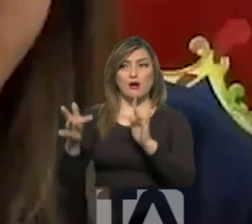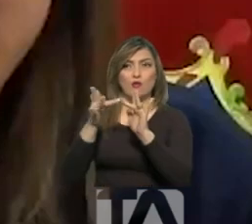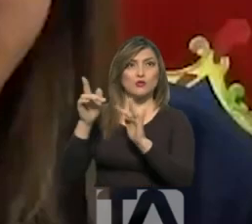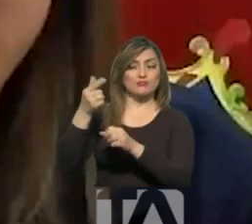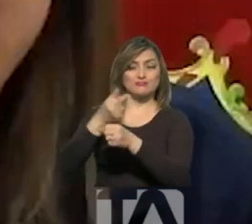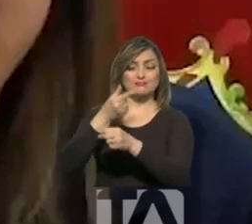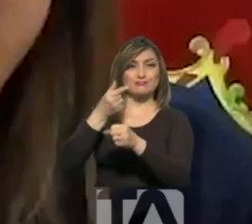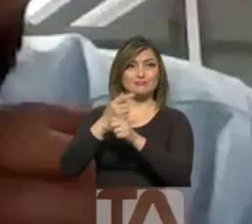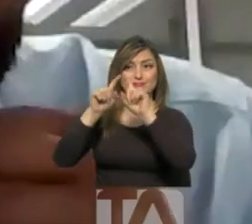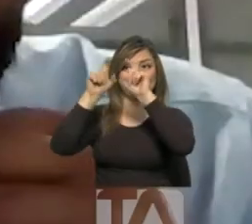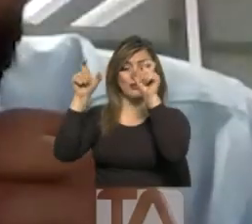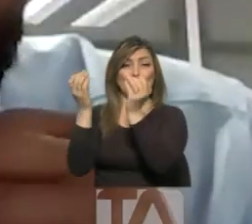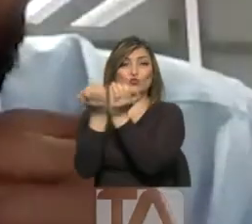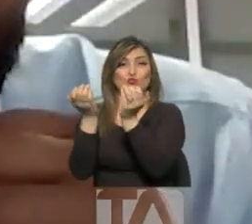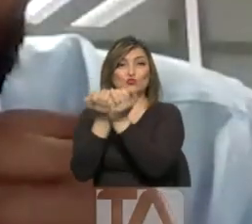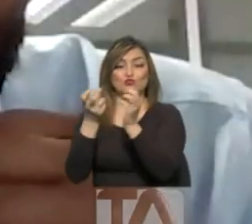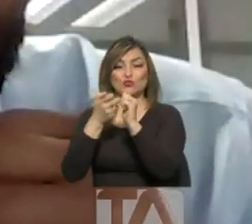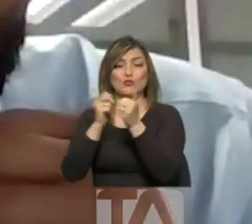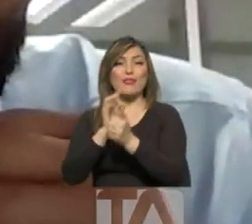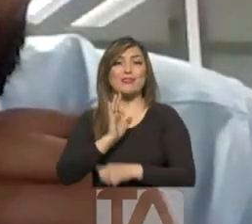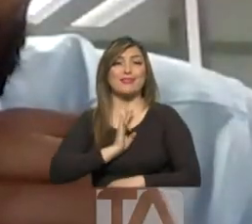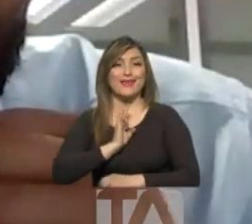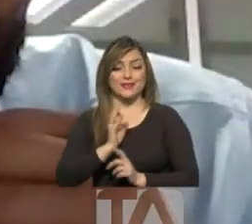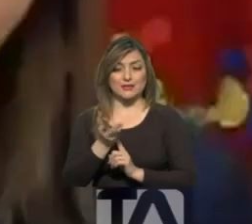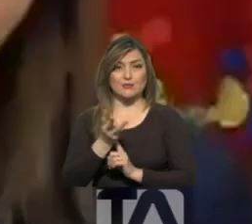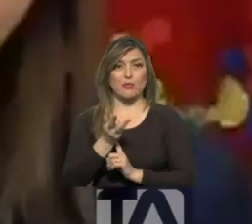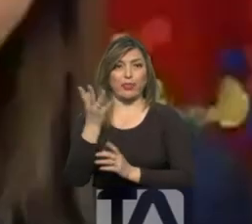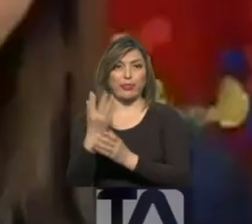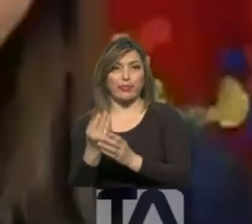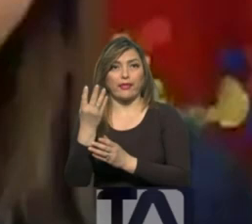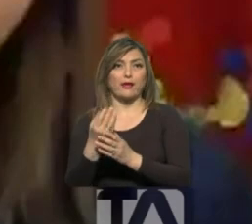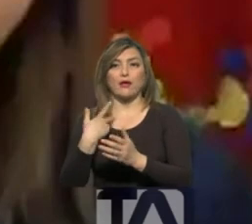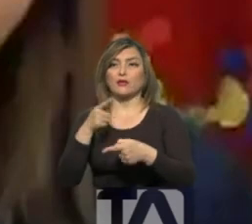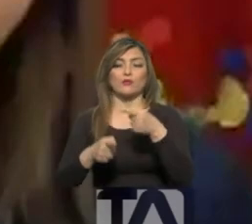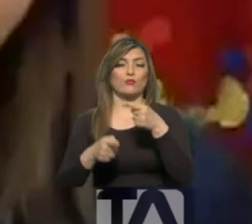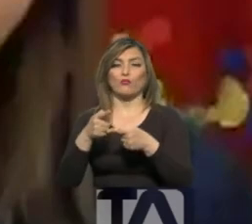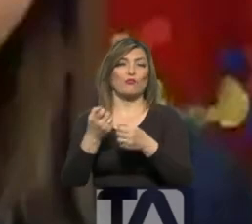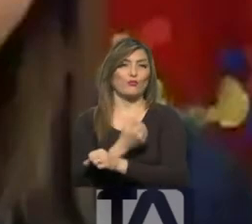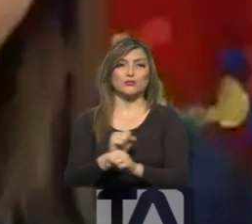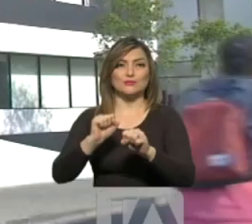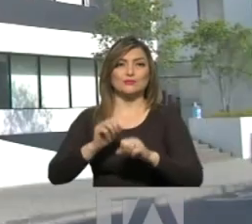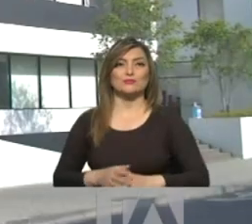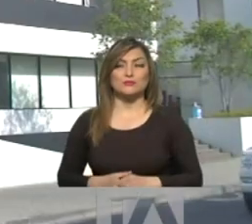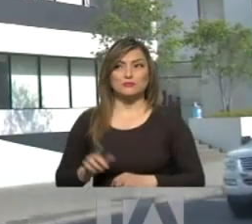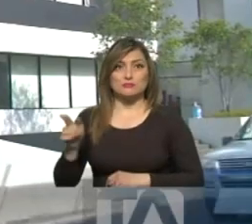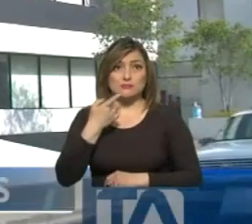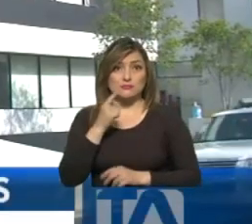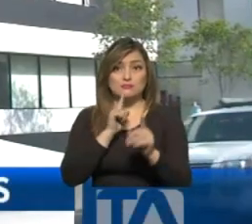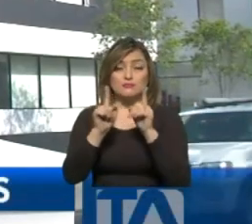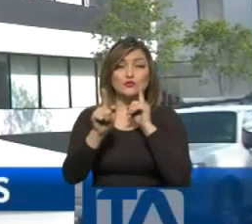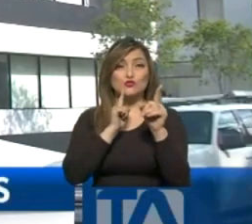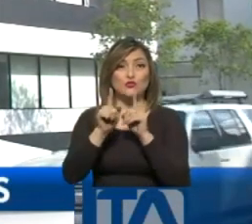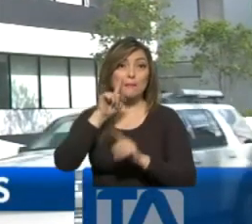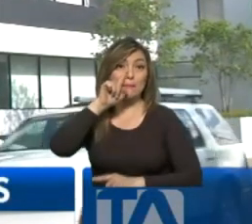con la gerente del EMGIR, sin embargo, por problemas técnicos de internet se nos fue imposible. No obstante, nos mencionó que tras dialogar con